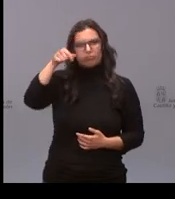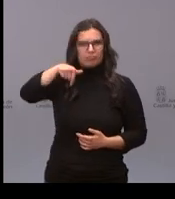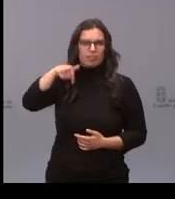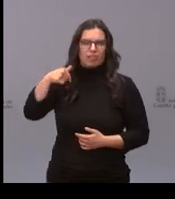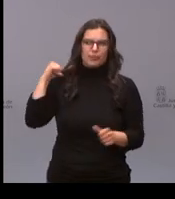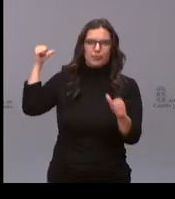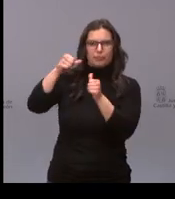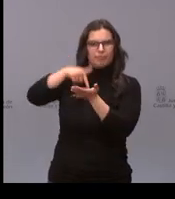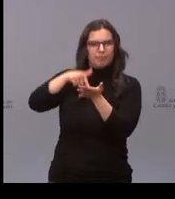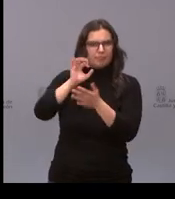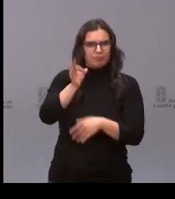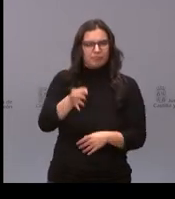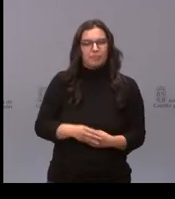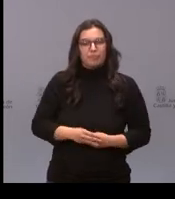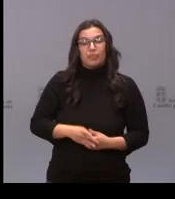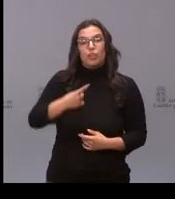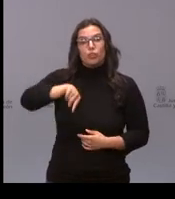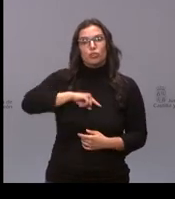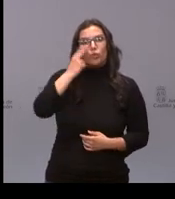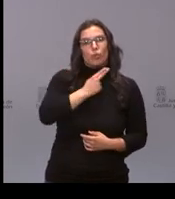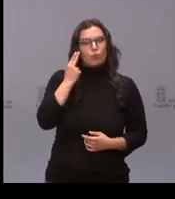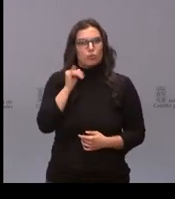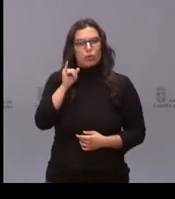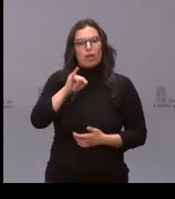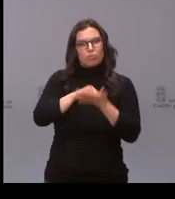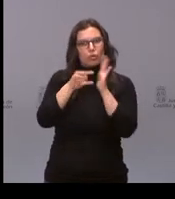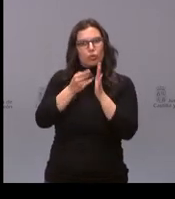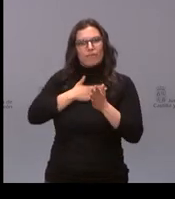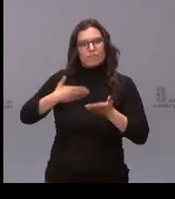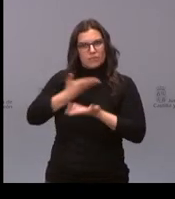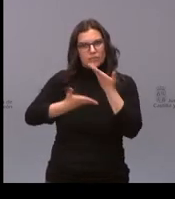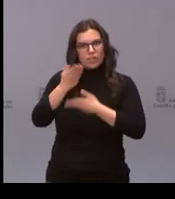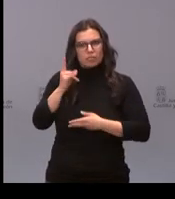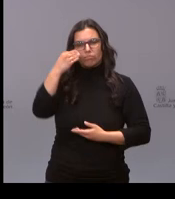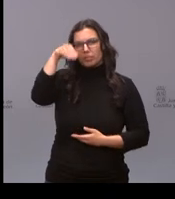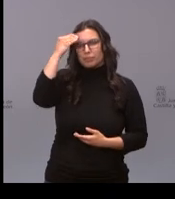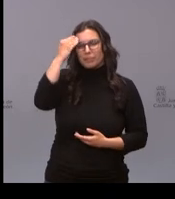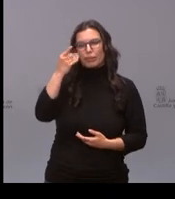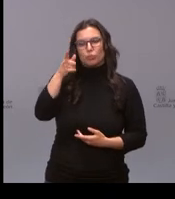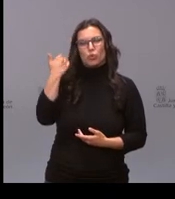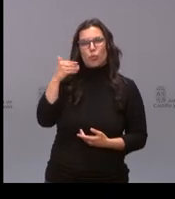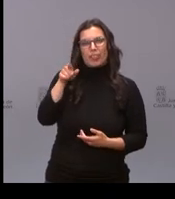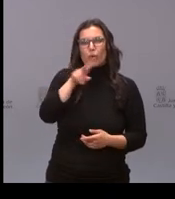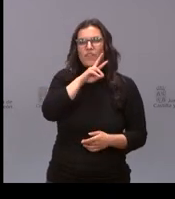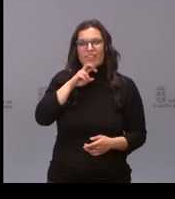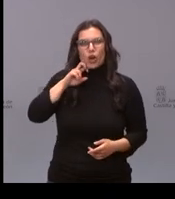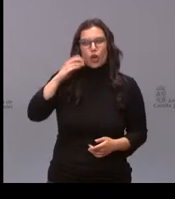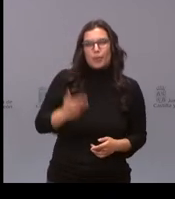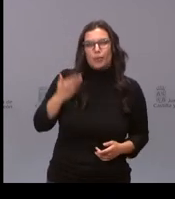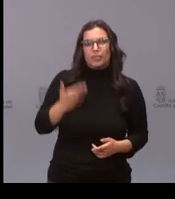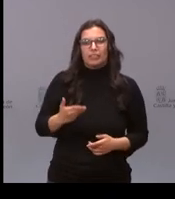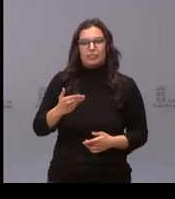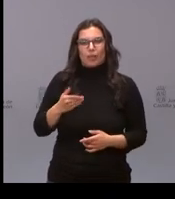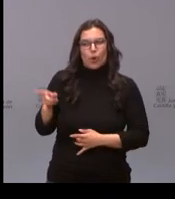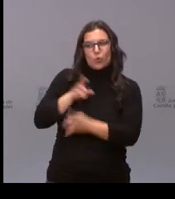tiempo. Nosotros estamos comprometidos con ese proyecto. Consideramos que Numancia es uno de los valores y de los atractivos